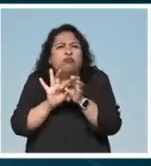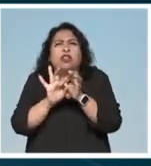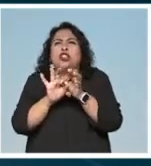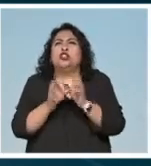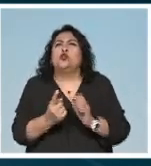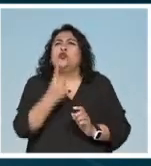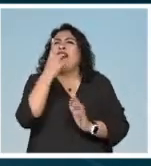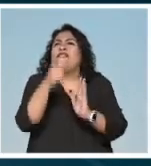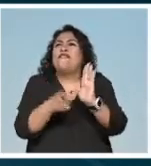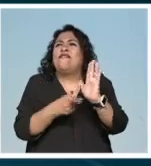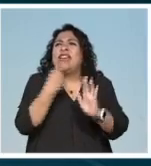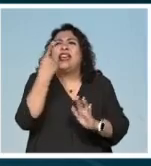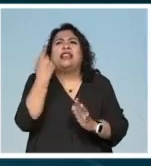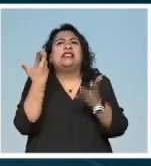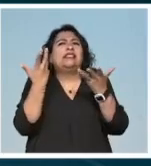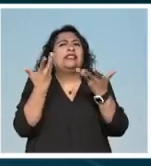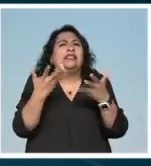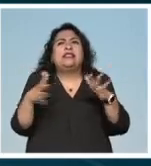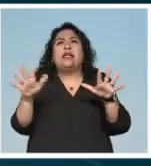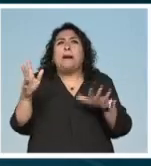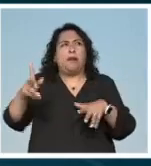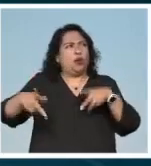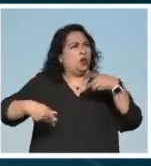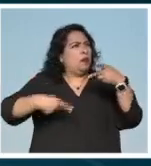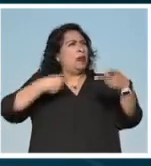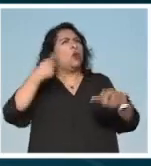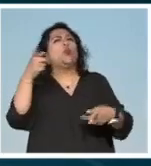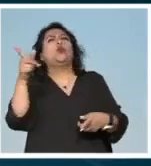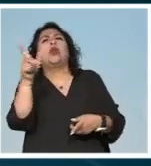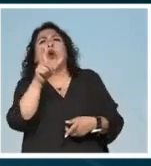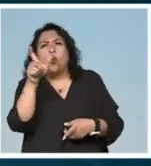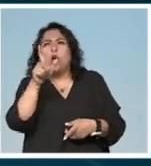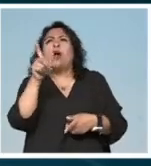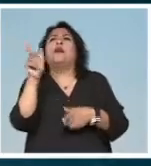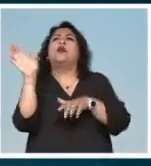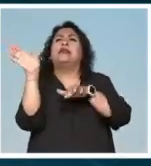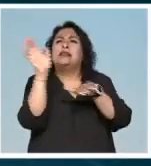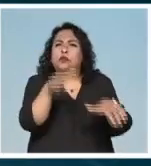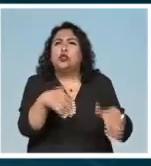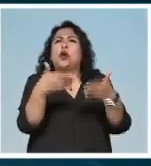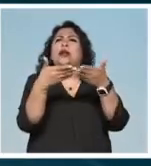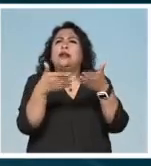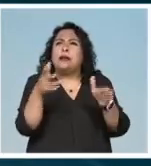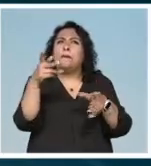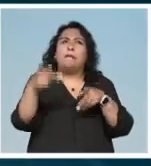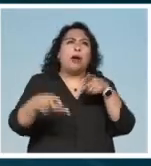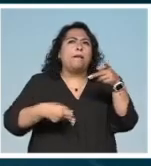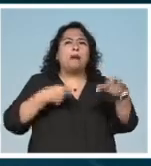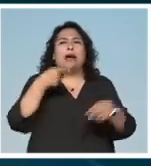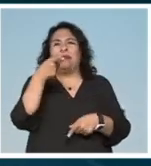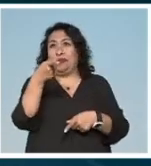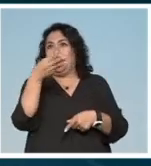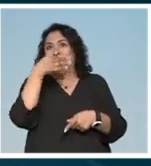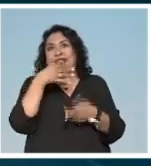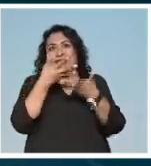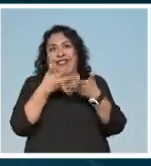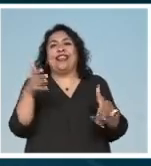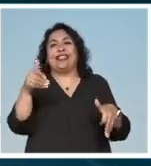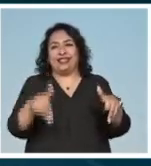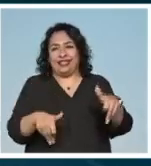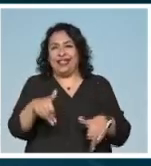sola vez y ya están preguntando cuándo se abren las inscripciones. Esta gran fiesta del